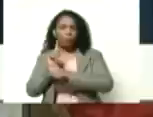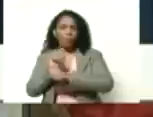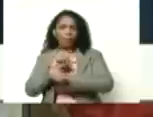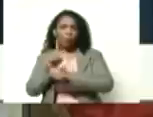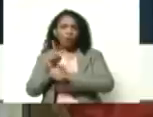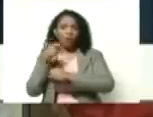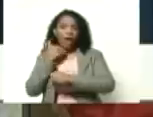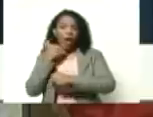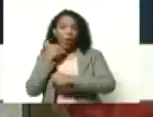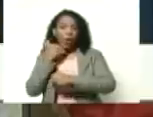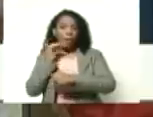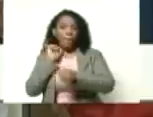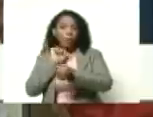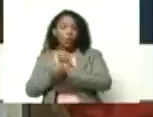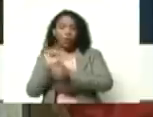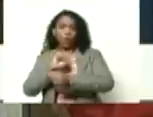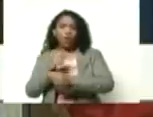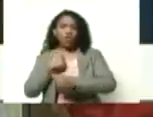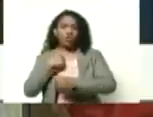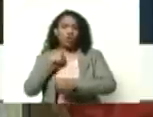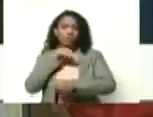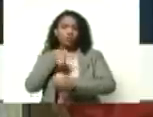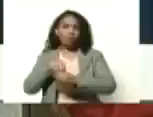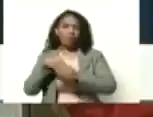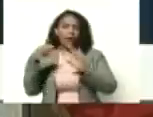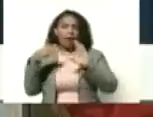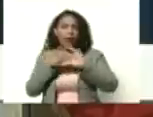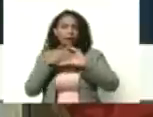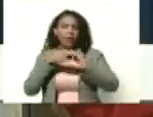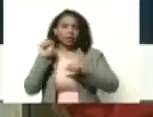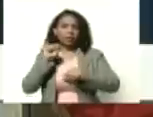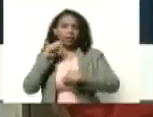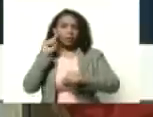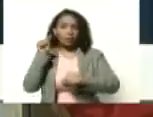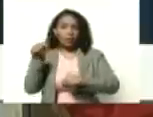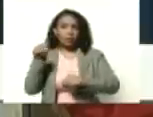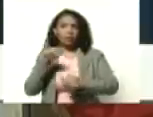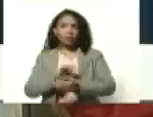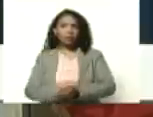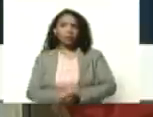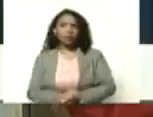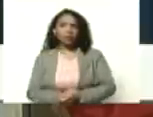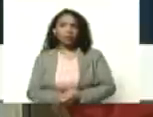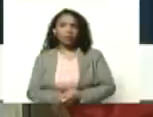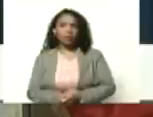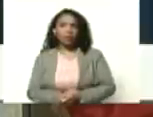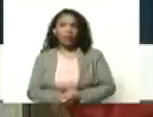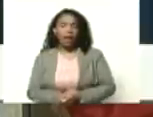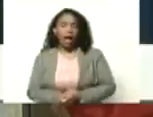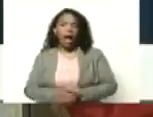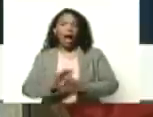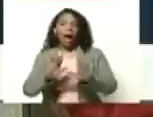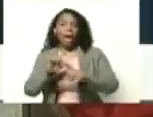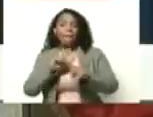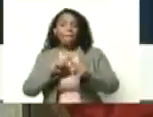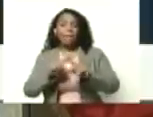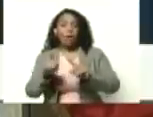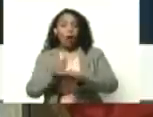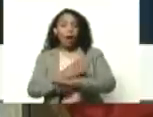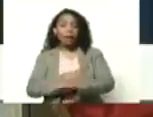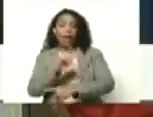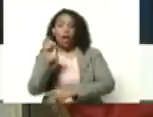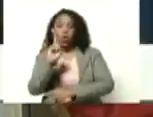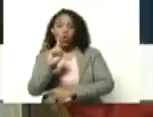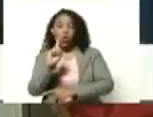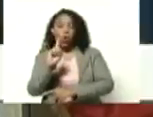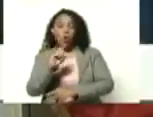bueno si algún día me llegará detenido si no es que yo estaba en el lince y efectivamente estaba en el incio pero previamente no estaba en el